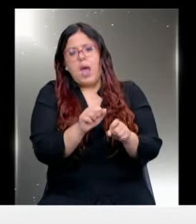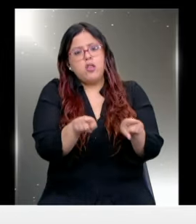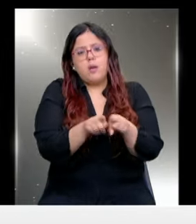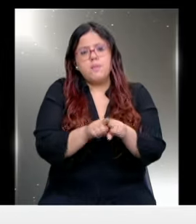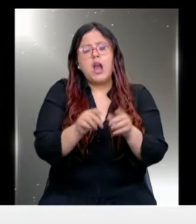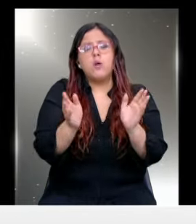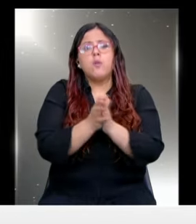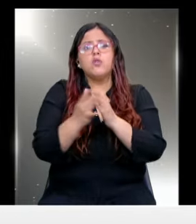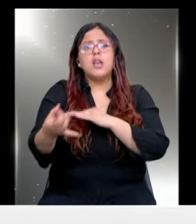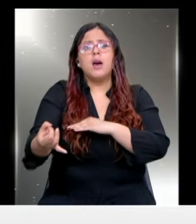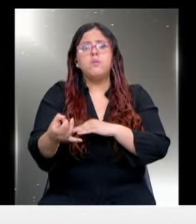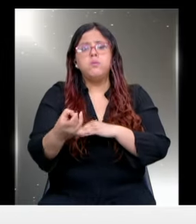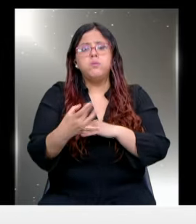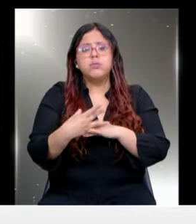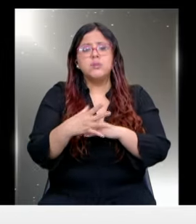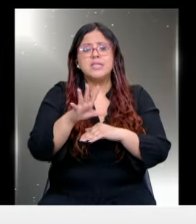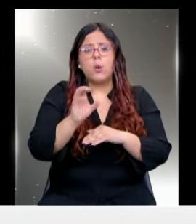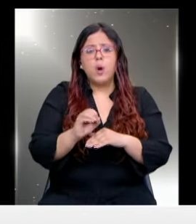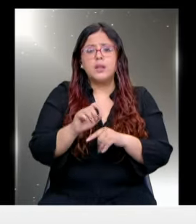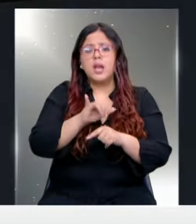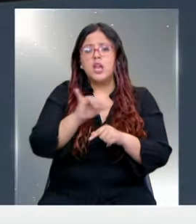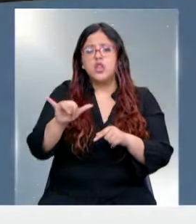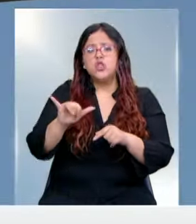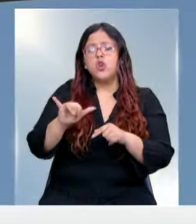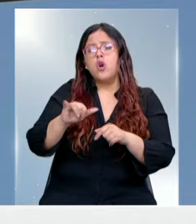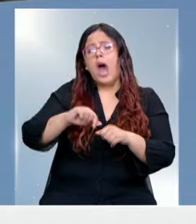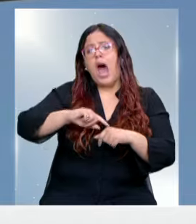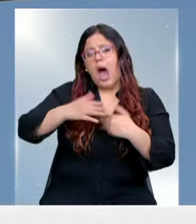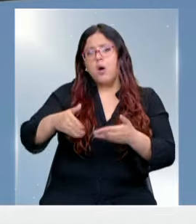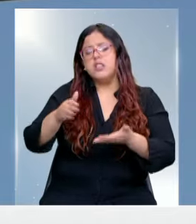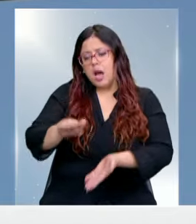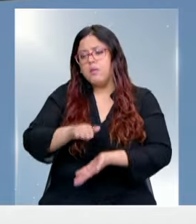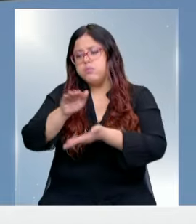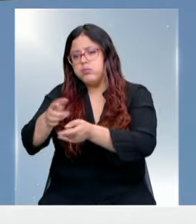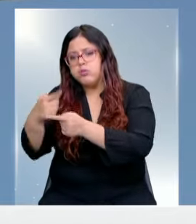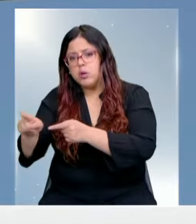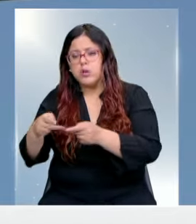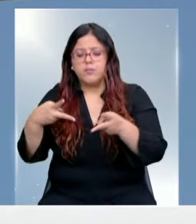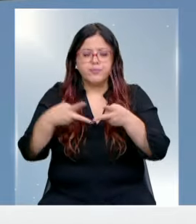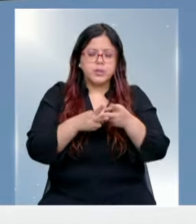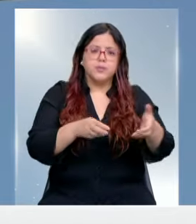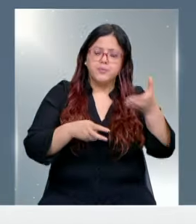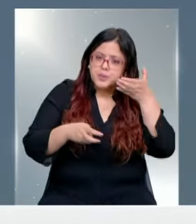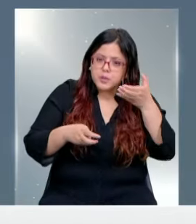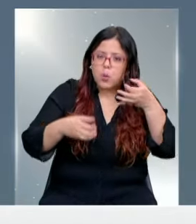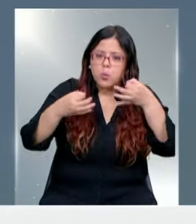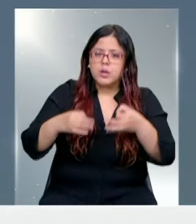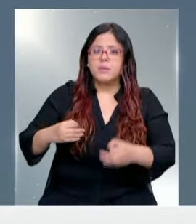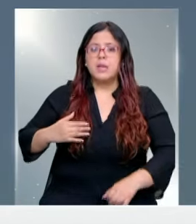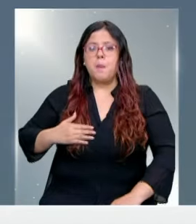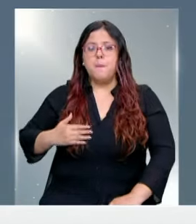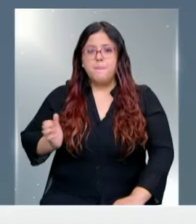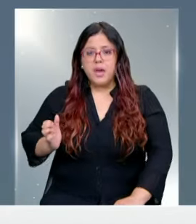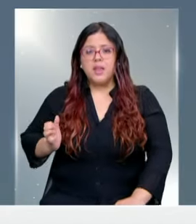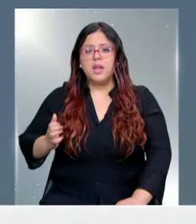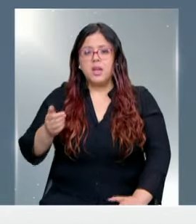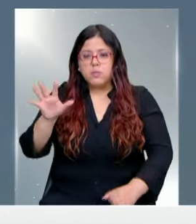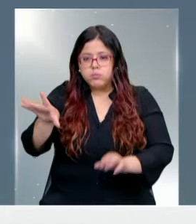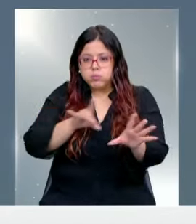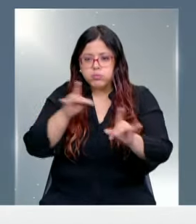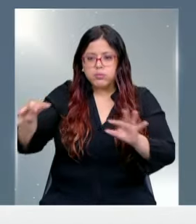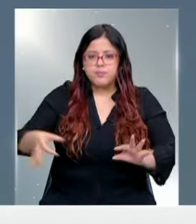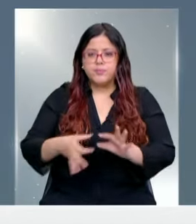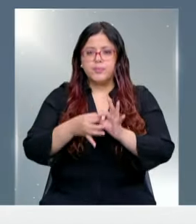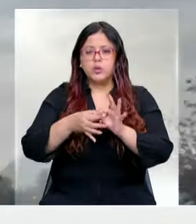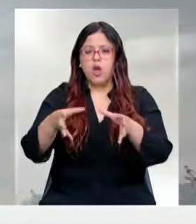Mándame los 50 y yo te lo mando al tiro con ese hermano. Interceptaciones telefónicas que llevaron a la PDI a identificar los vínculos entre